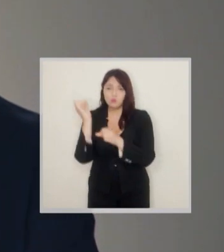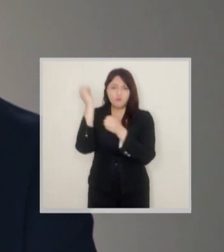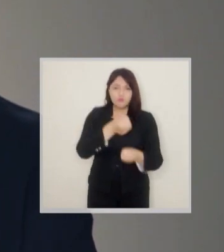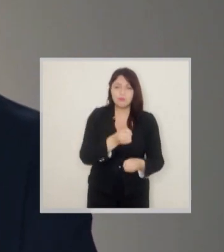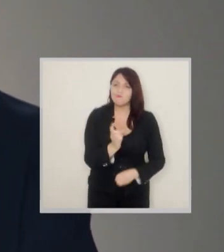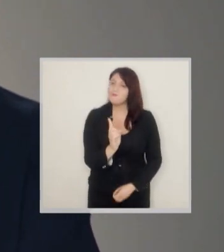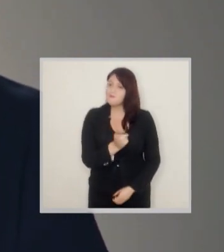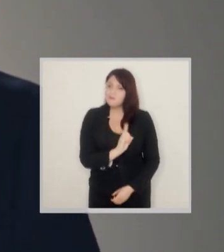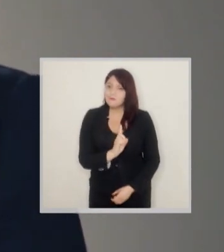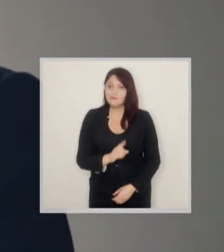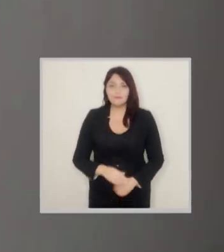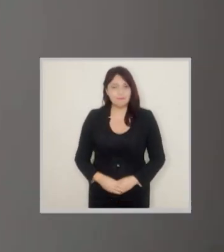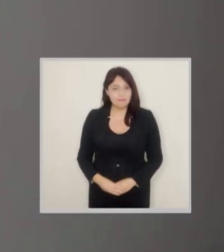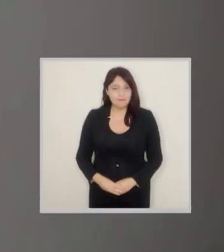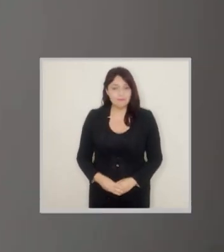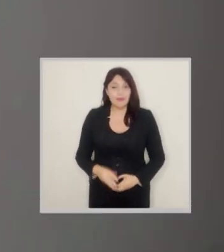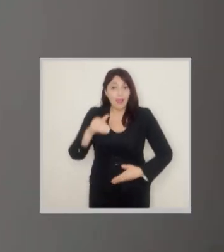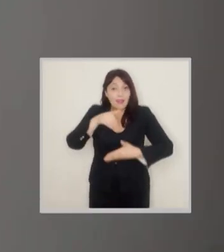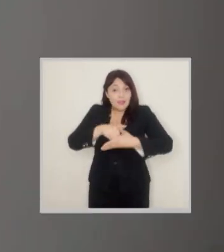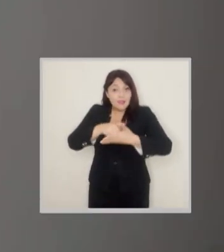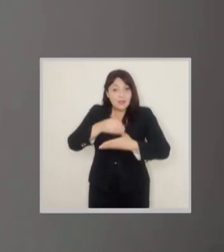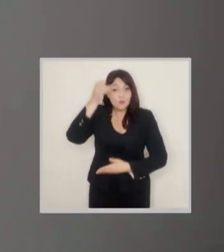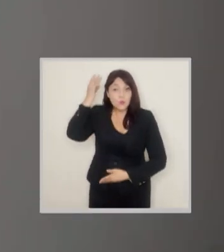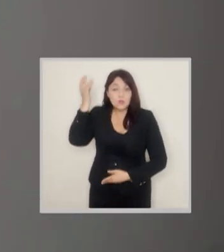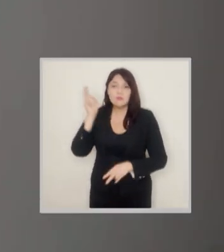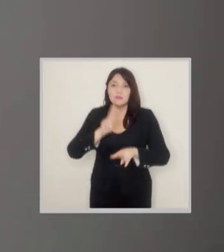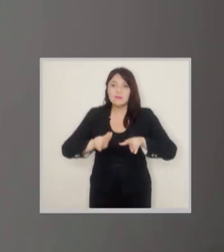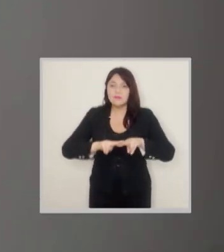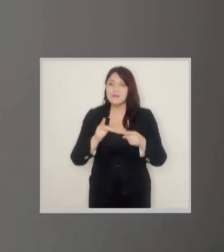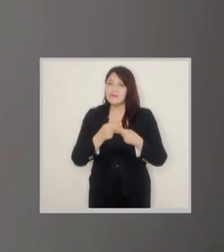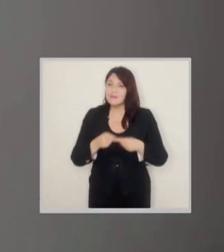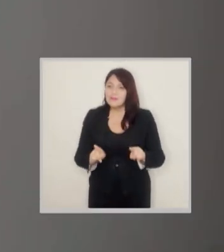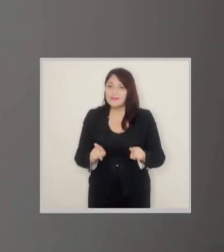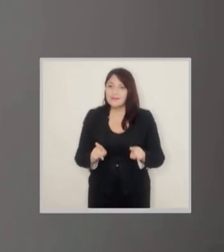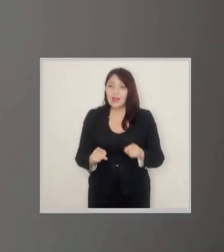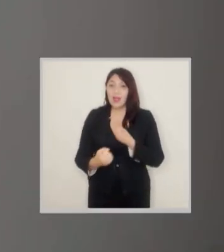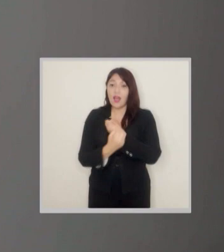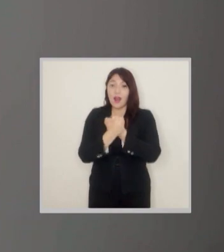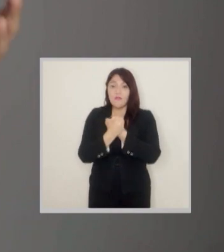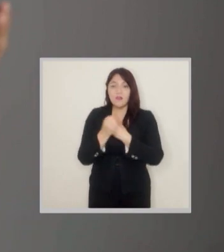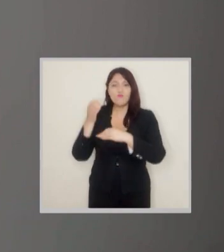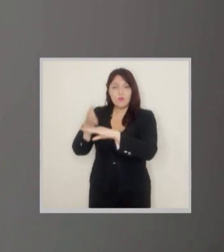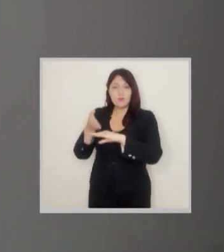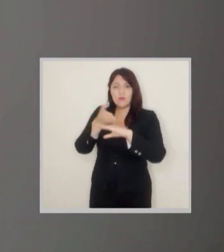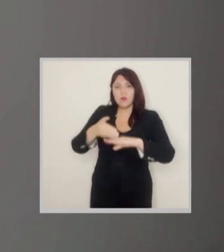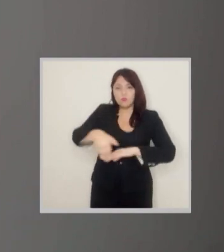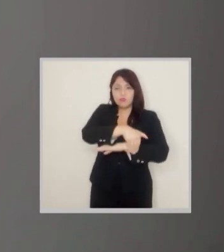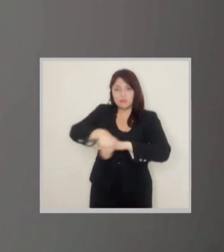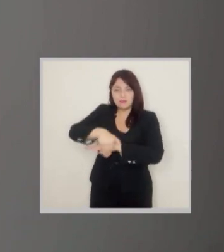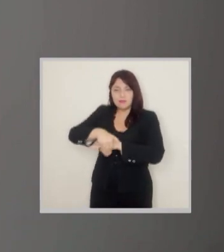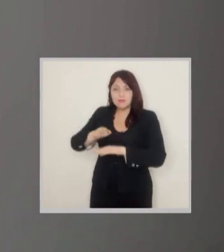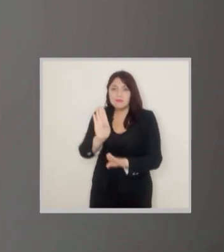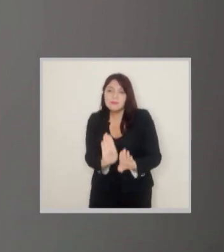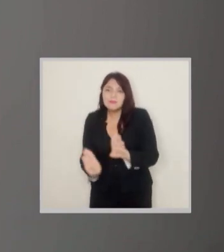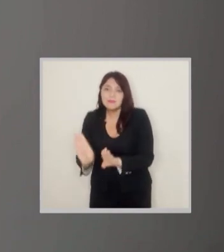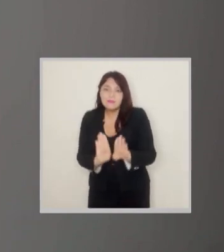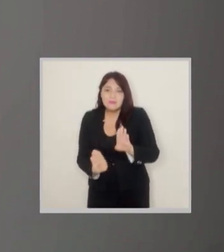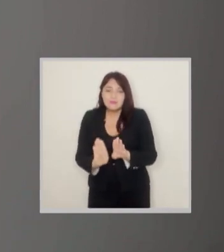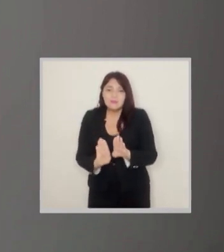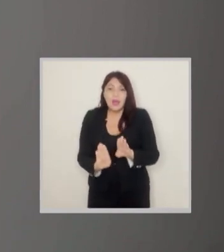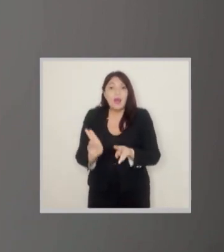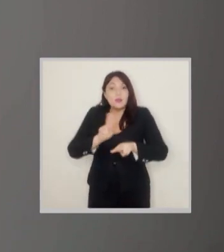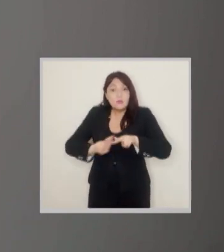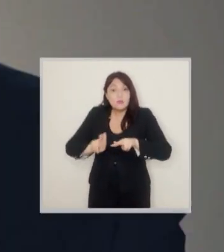homicidio. Candidato Kast, la solución es otra. Es que los carabineros vuelvan a las calles a proteger. Es que creemos en la